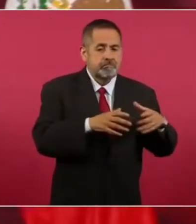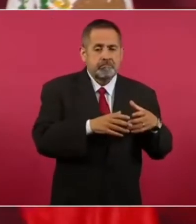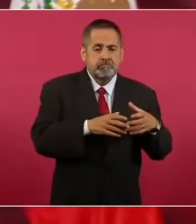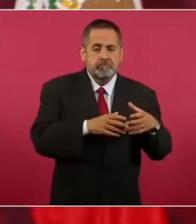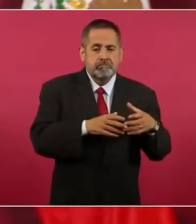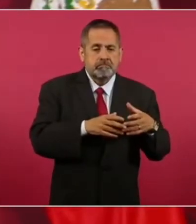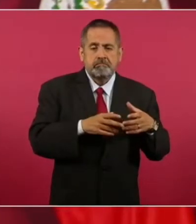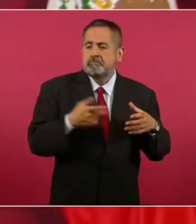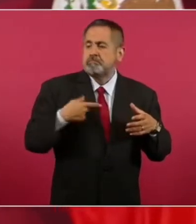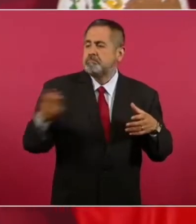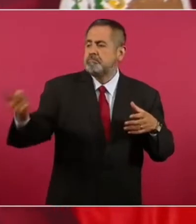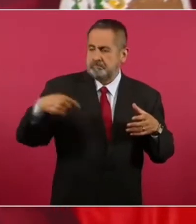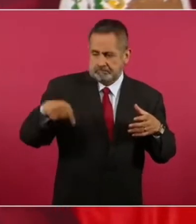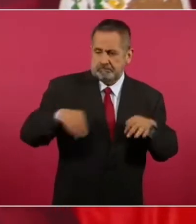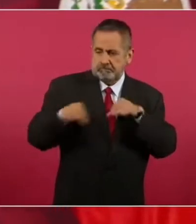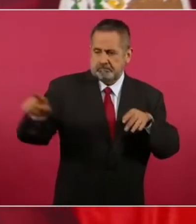sus trabajadores,